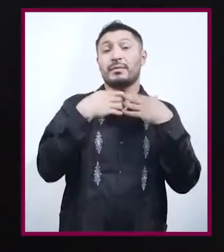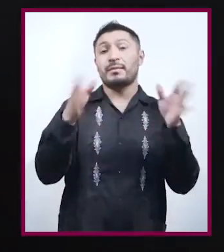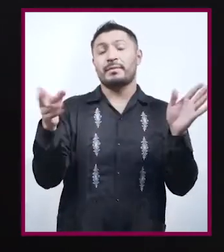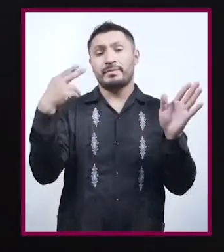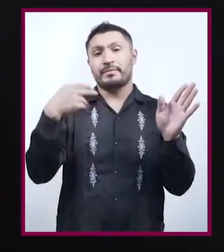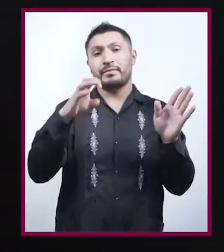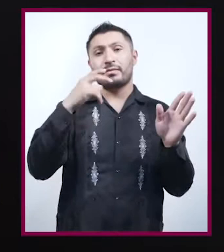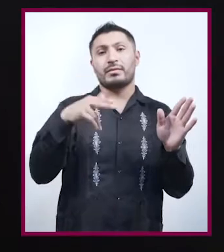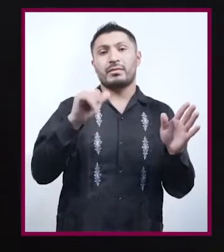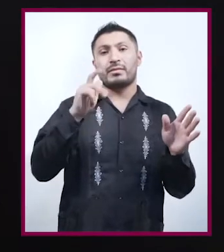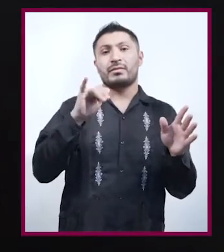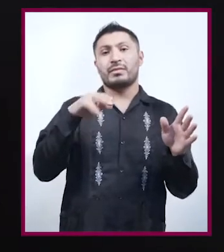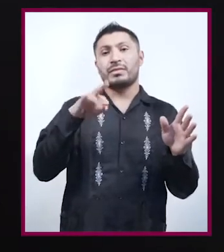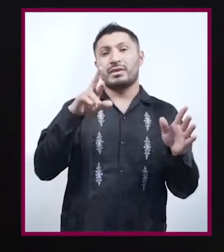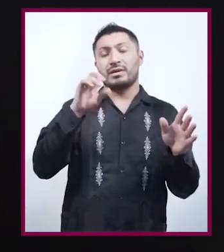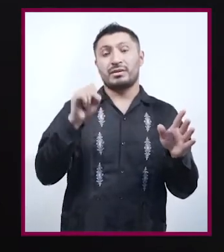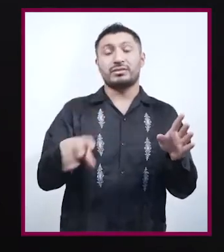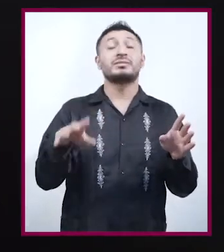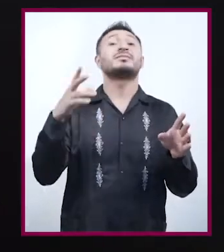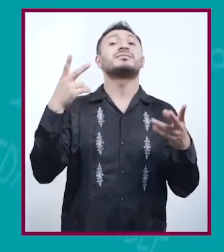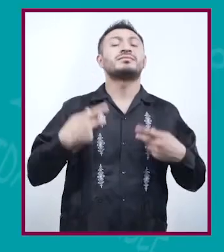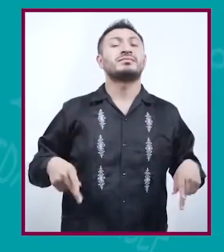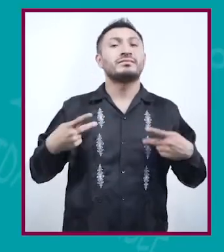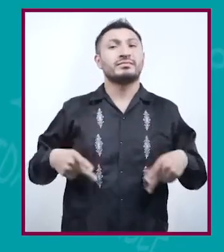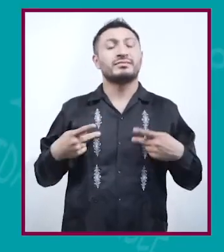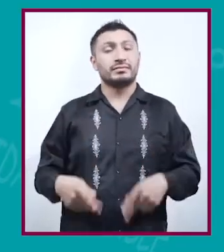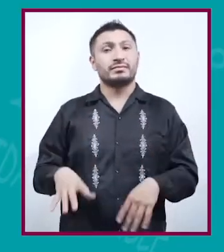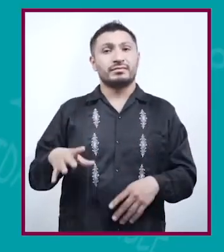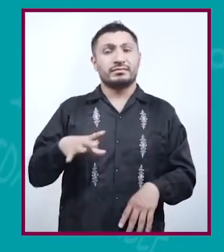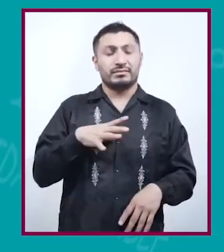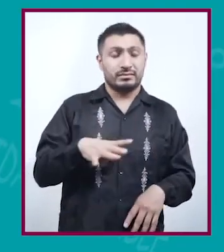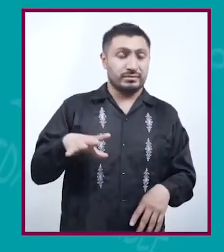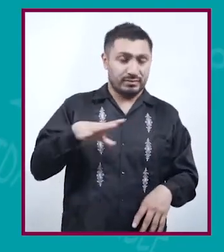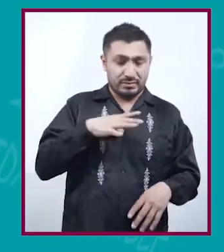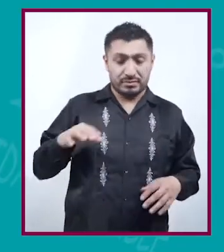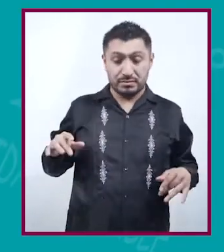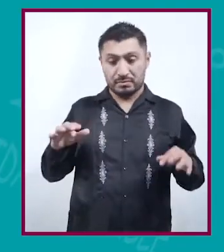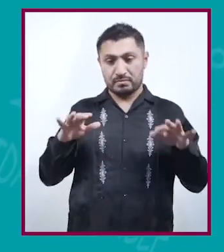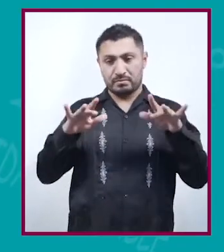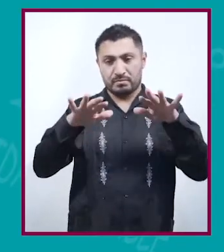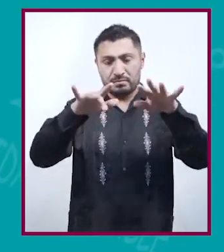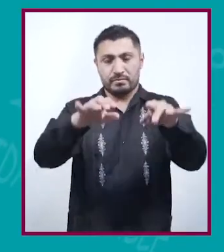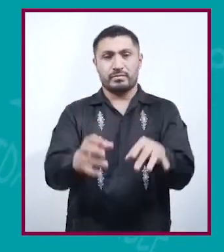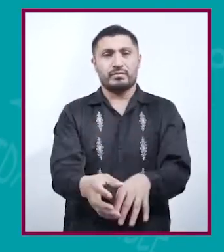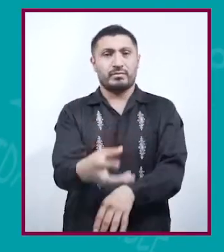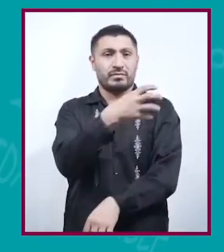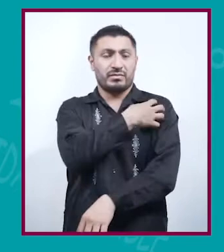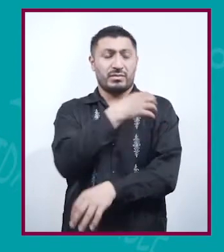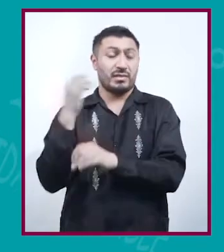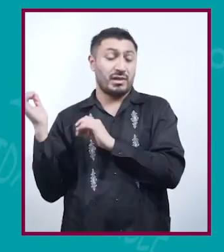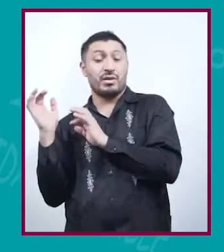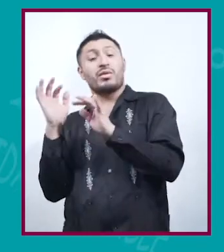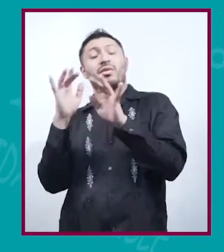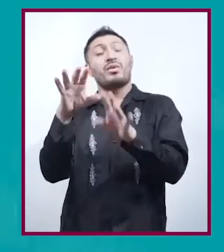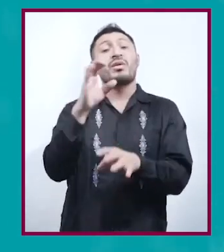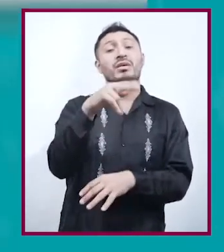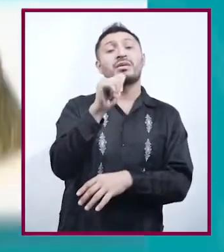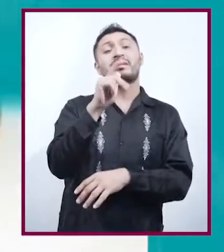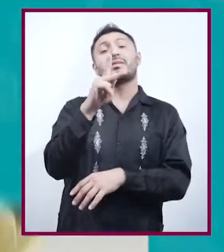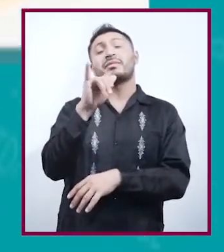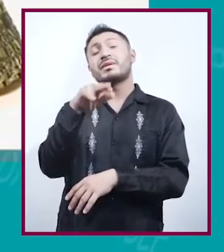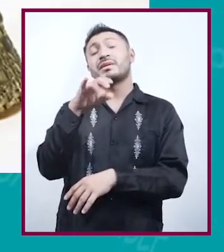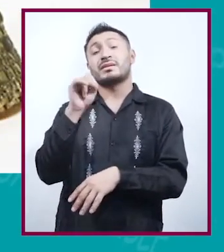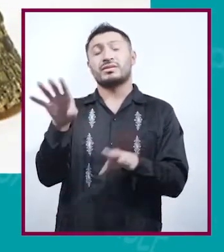incluso un portal llamado de chapineros, donde las pobladoras de la capital iban a comprar sus chapines.